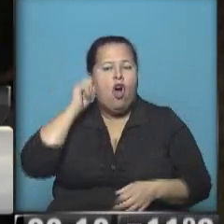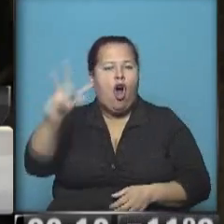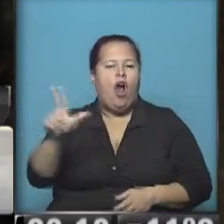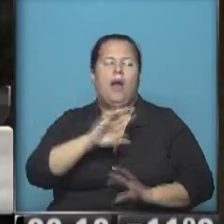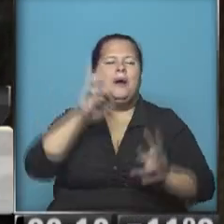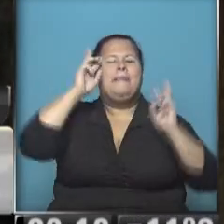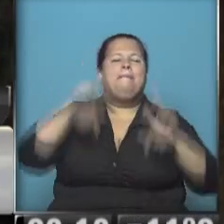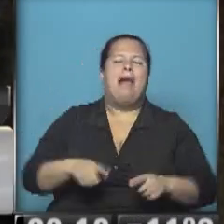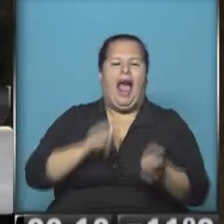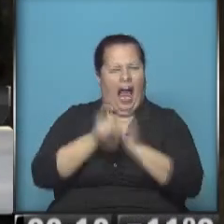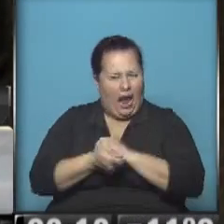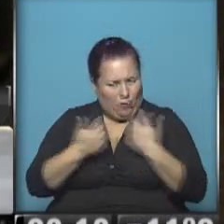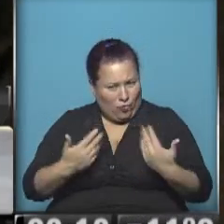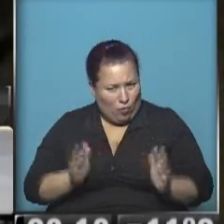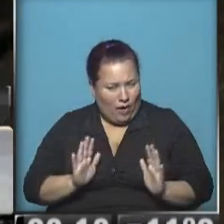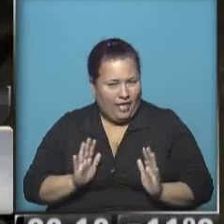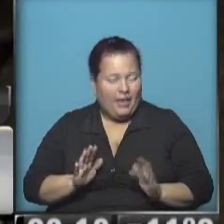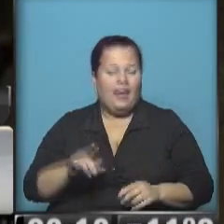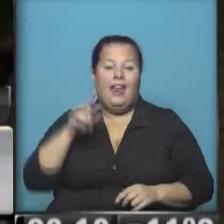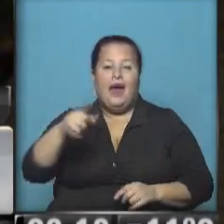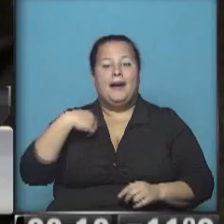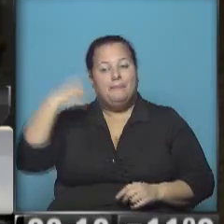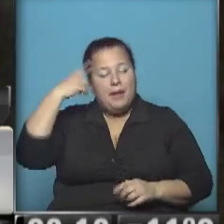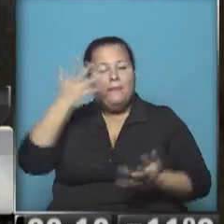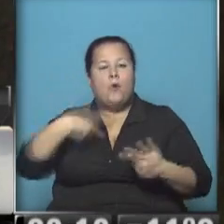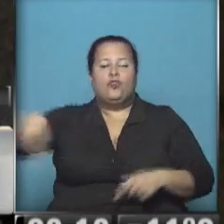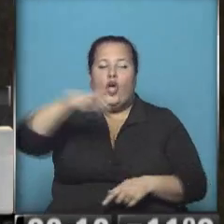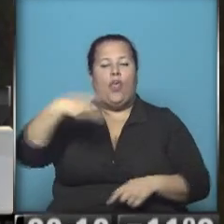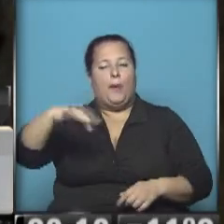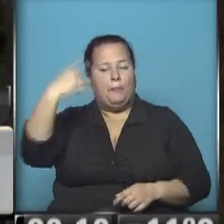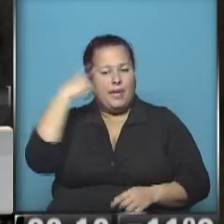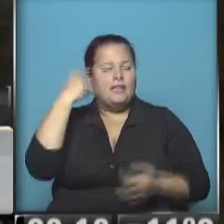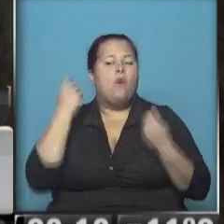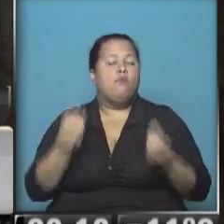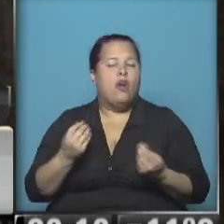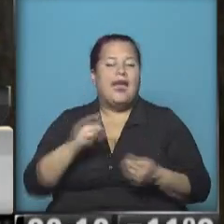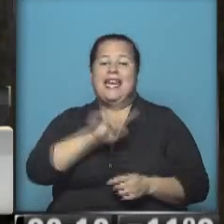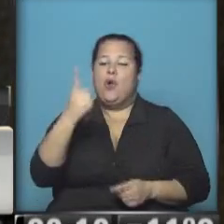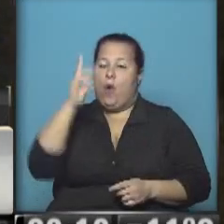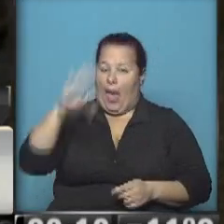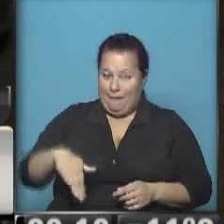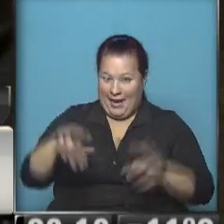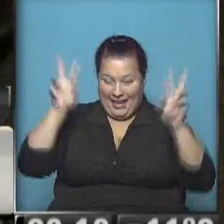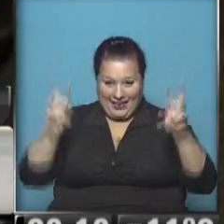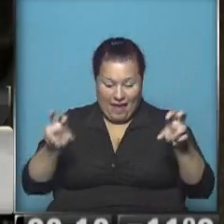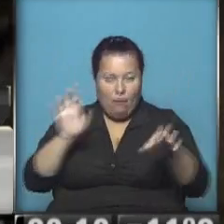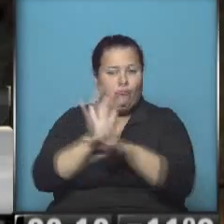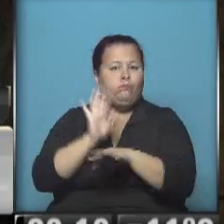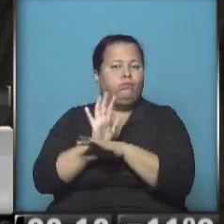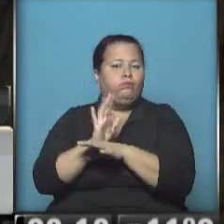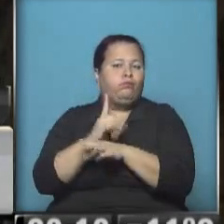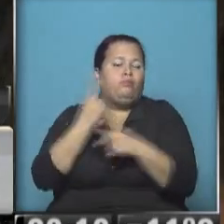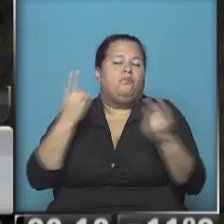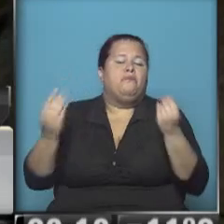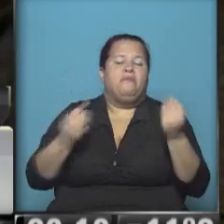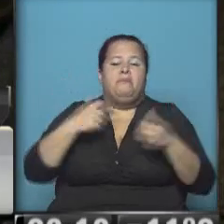una estrategia de cambio. Esta es la reflexión que quiero incorporar, porque ni una menos fue un